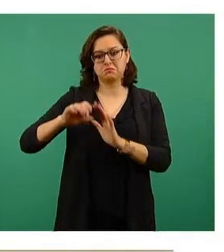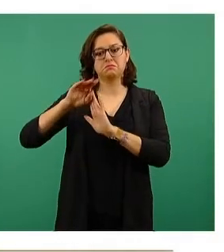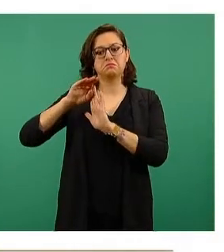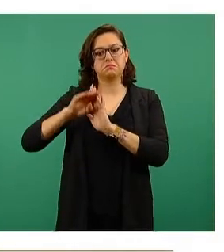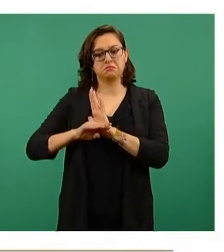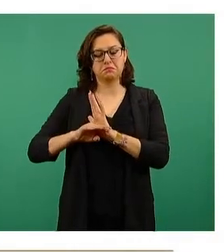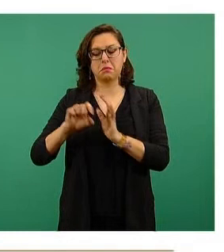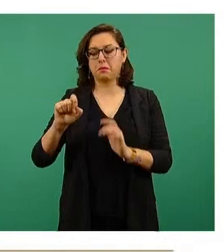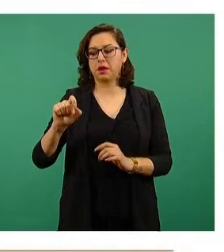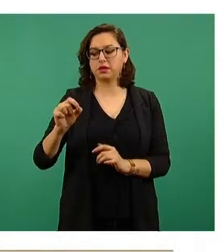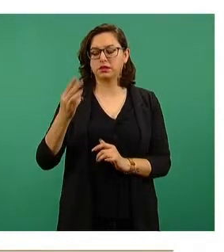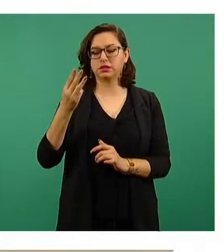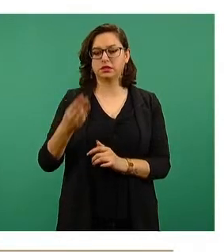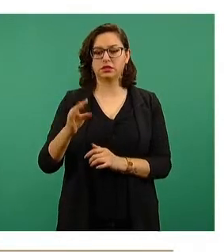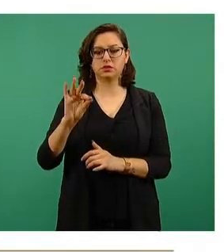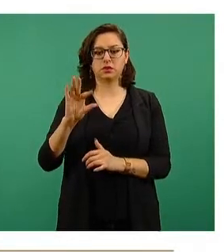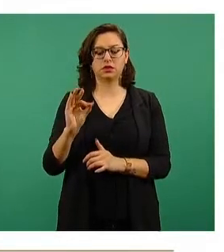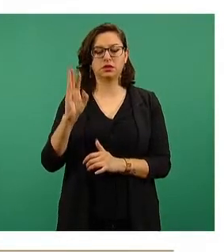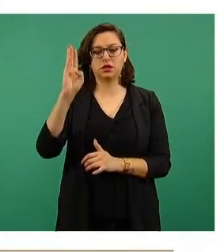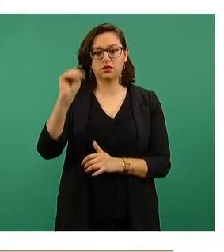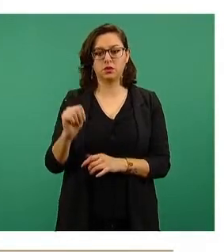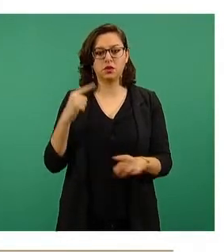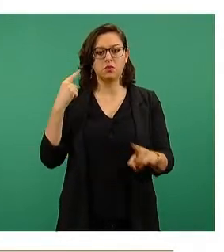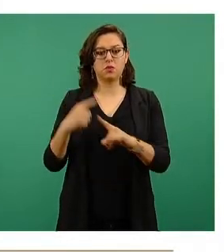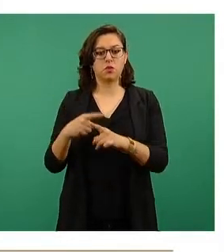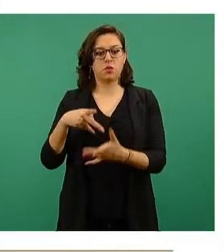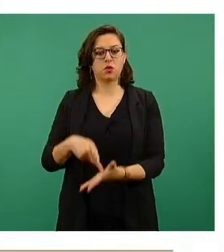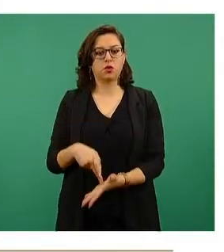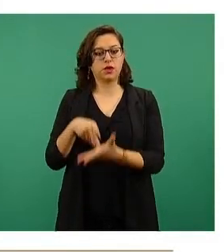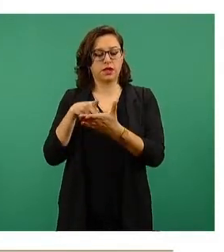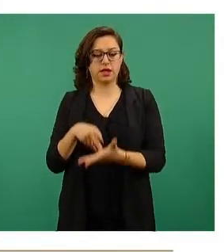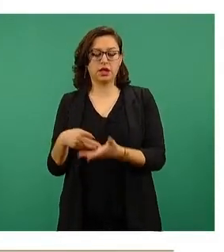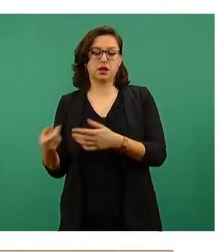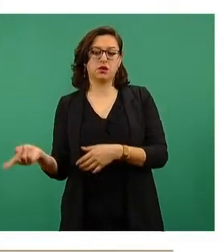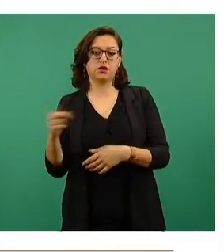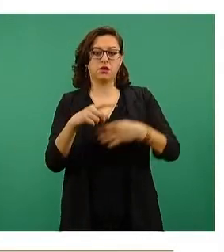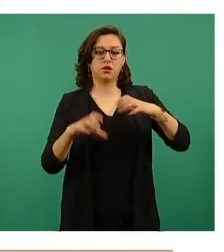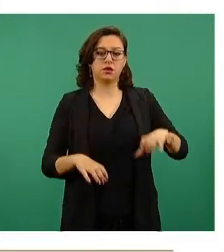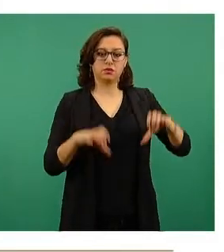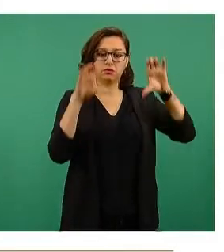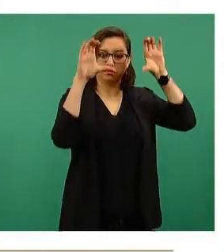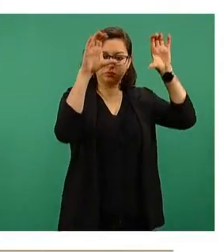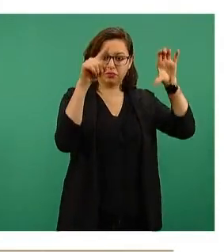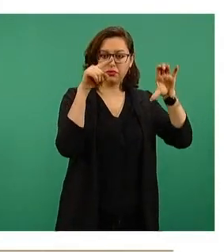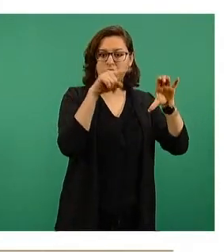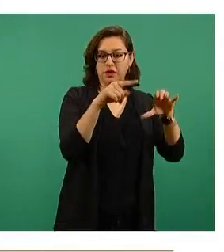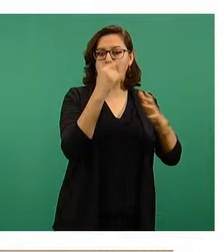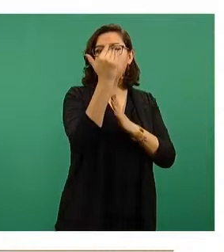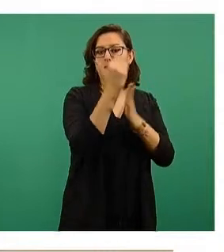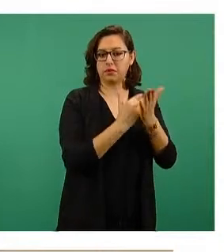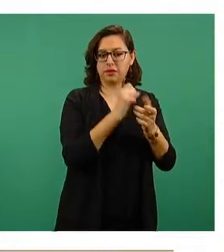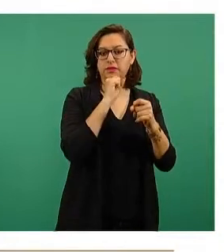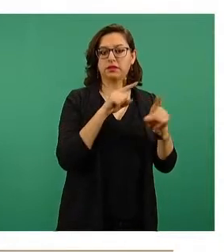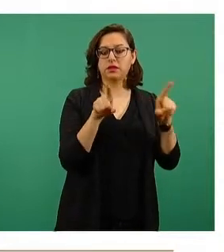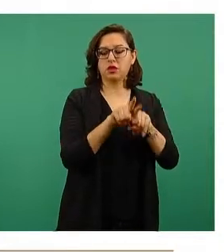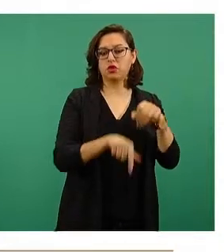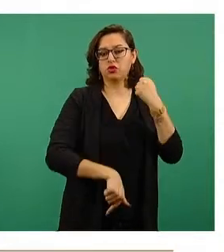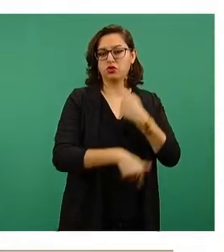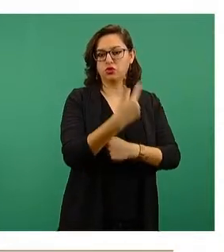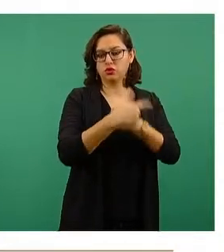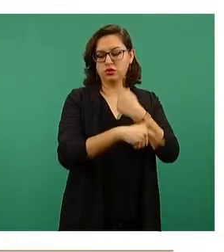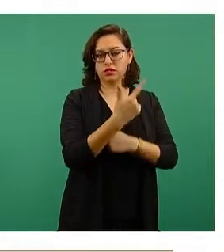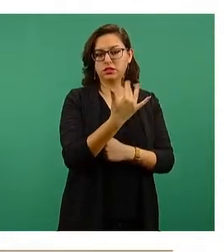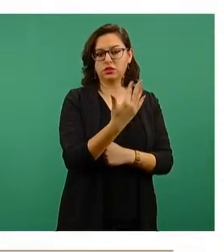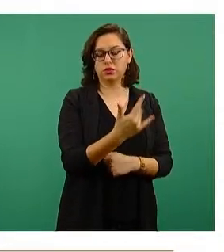promediar 23 pesos con 49 centavos por kilo, mientras que el gas estacionario también tuvo una disminución con un precio de 12